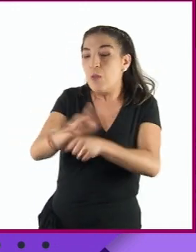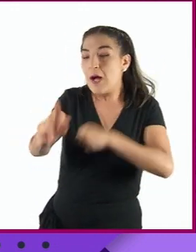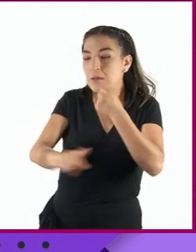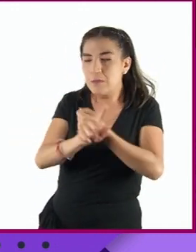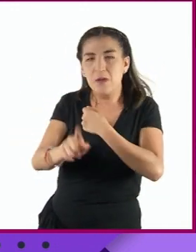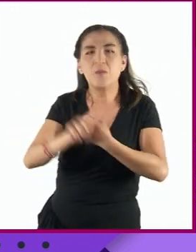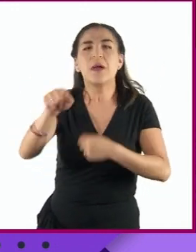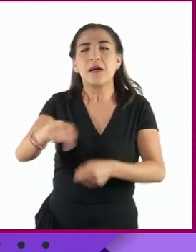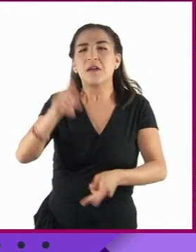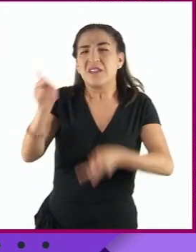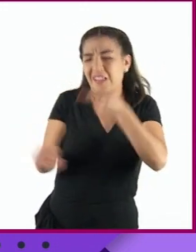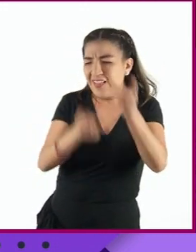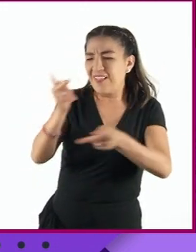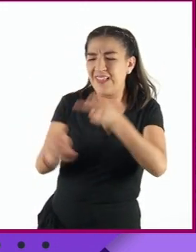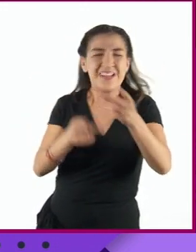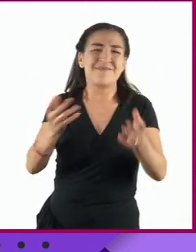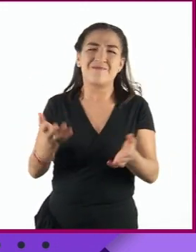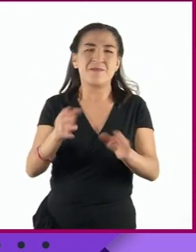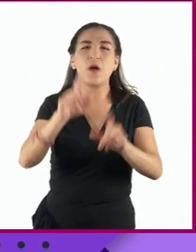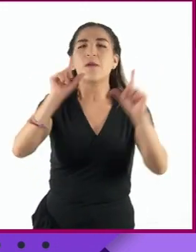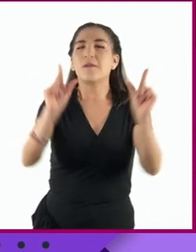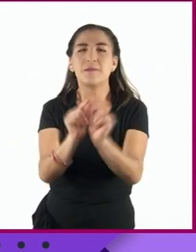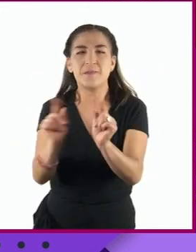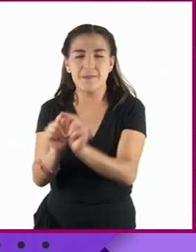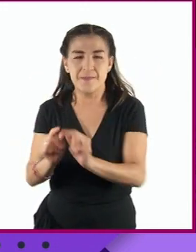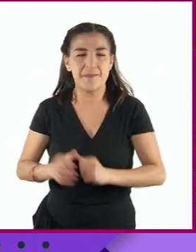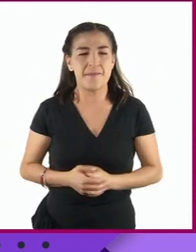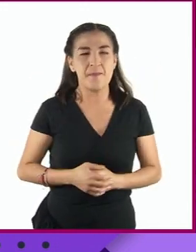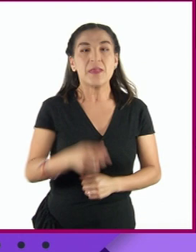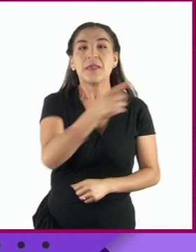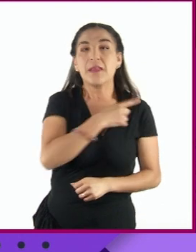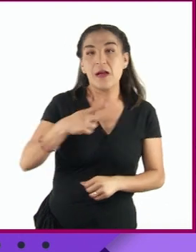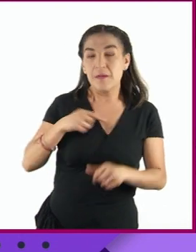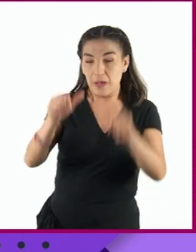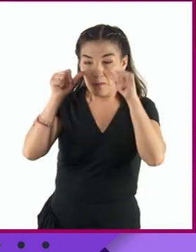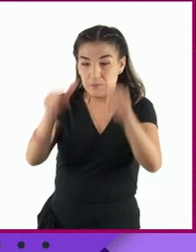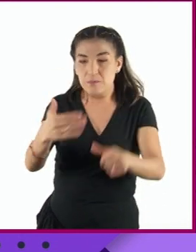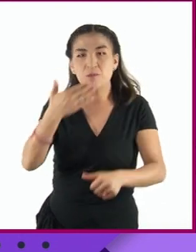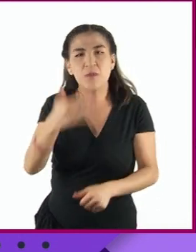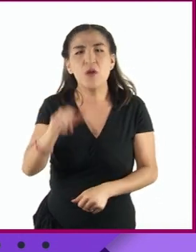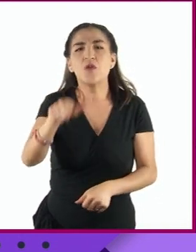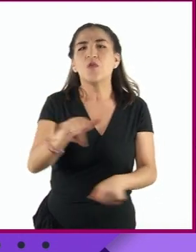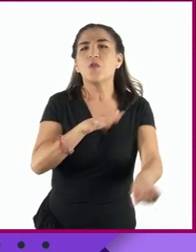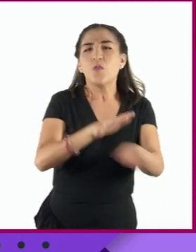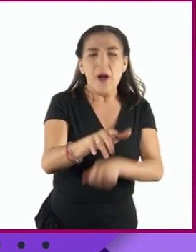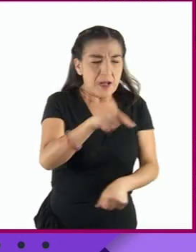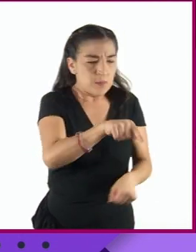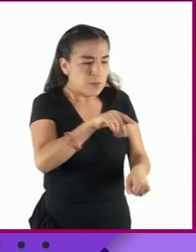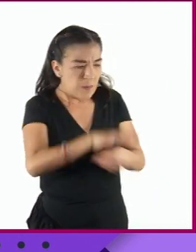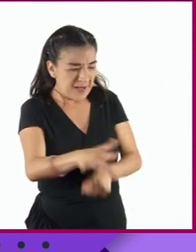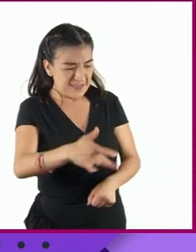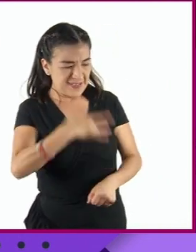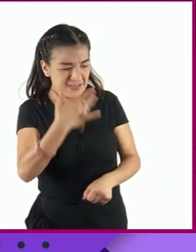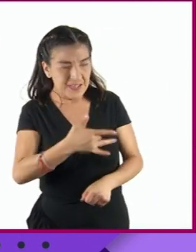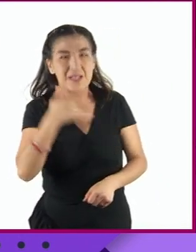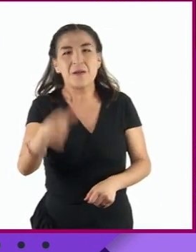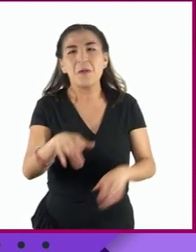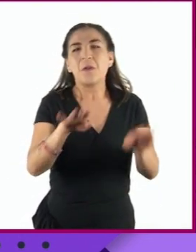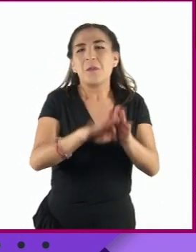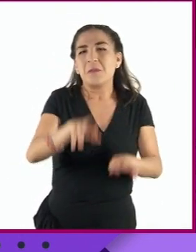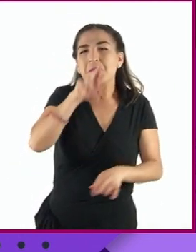de interrogatorio. Escuchar atentamente las preocupaciones y sentimientos de cada